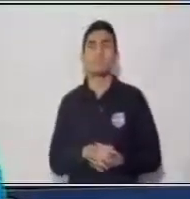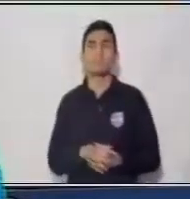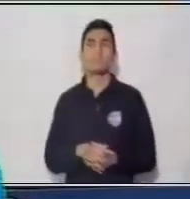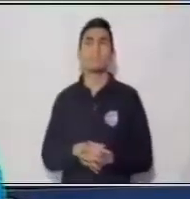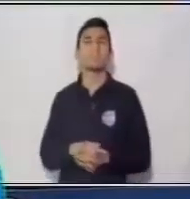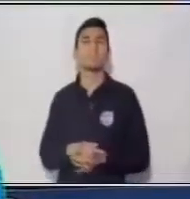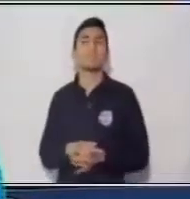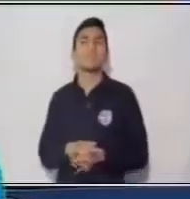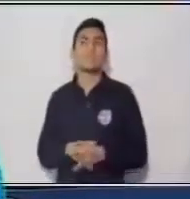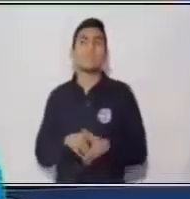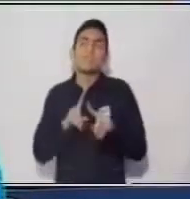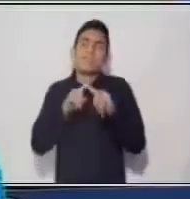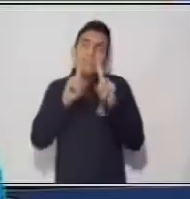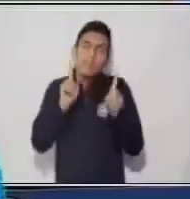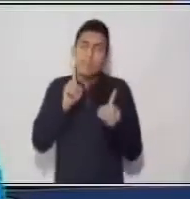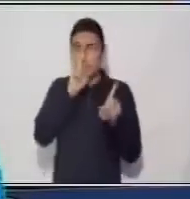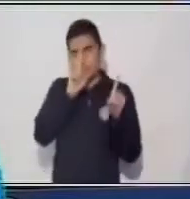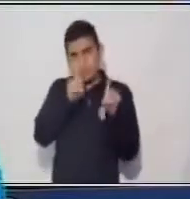Antes que otra cosa suceda,